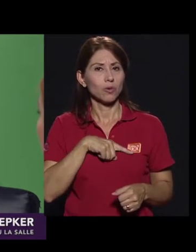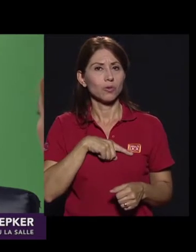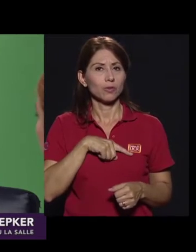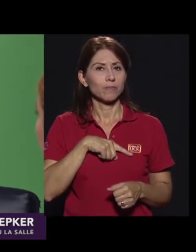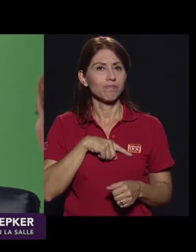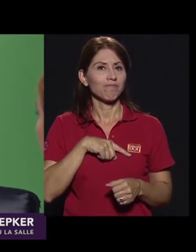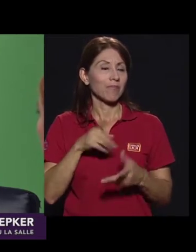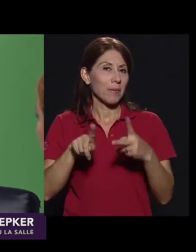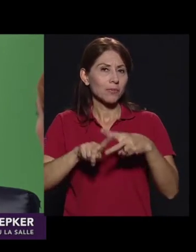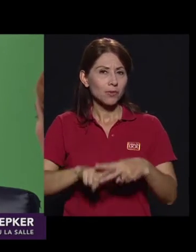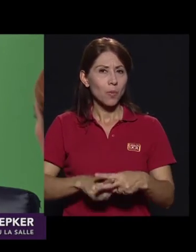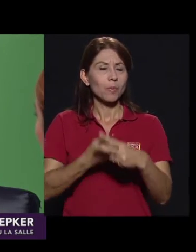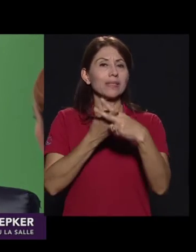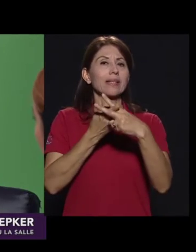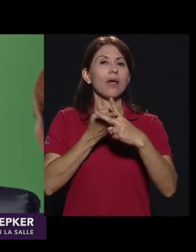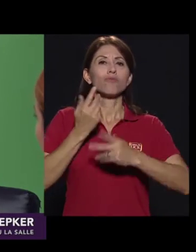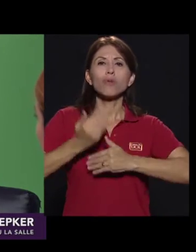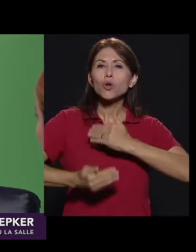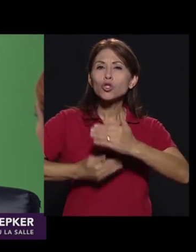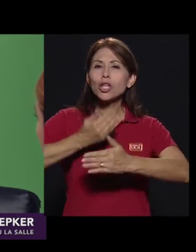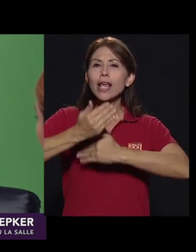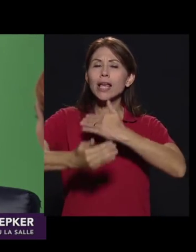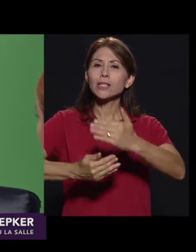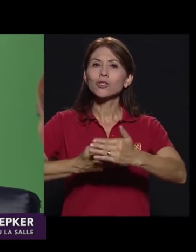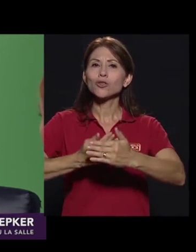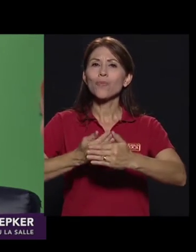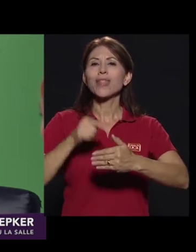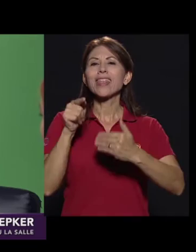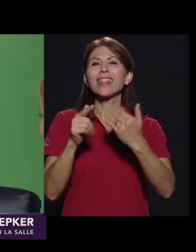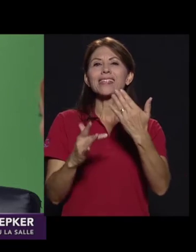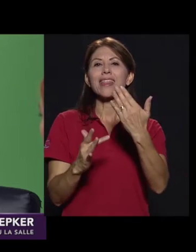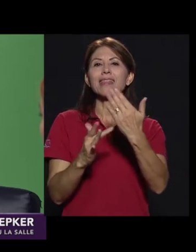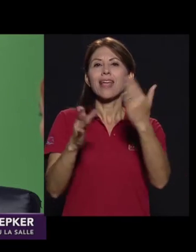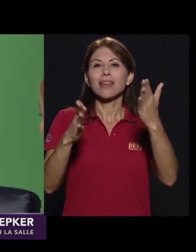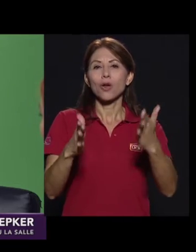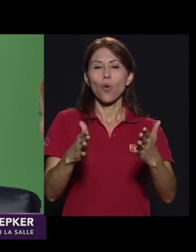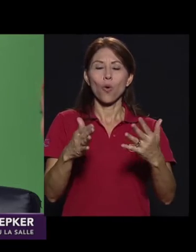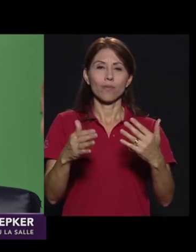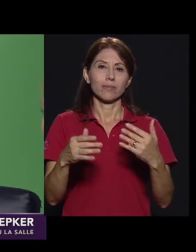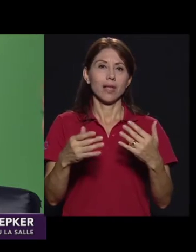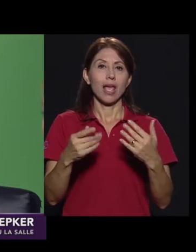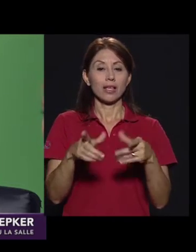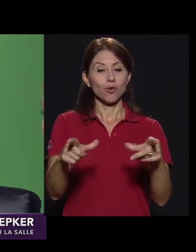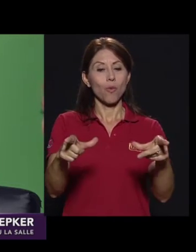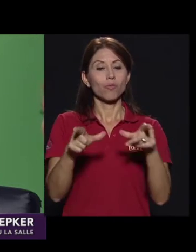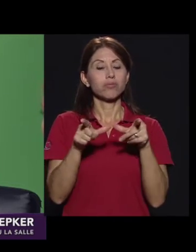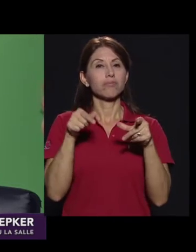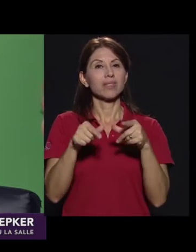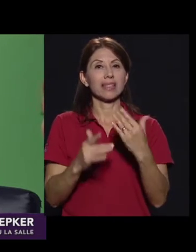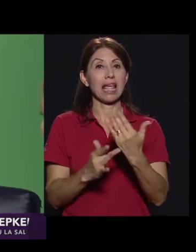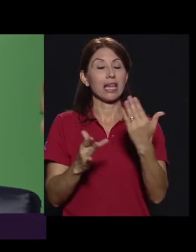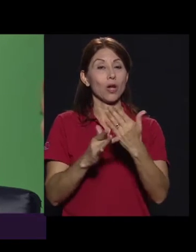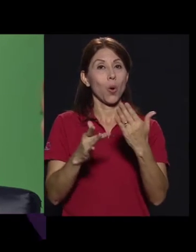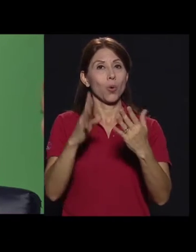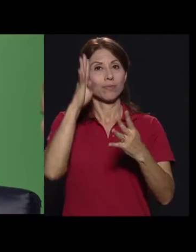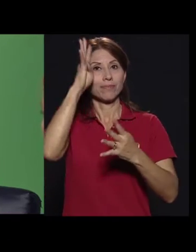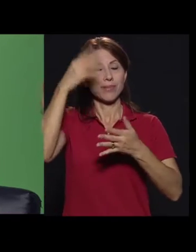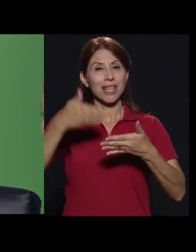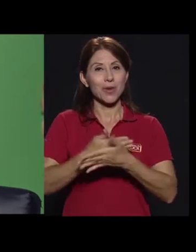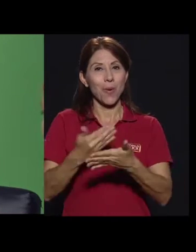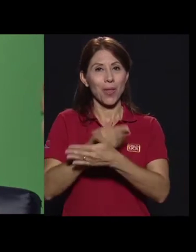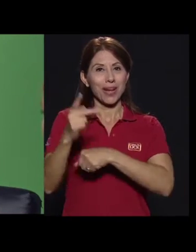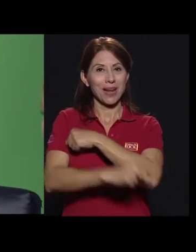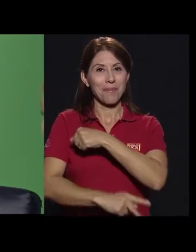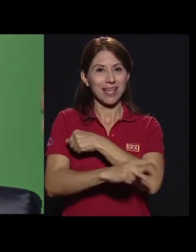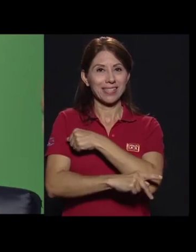comenzado todo un proceso de promoción del técnico, es un técnico innovador en el país, va a ser el primer técnico que va a formar